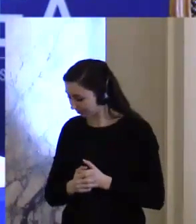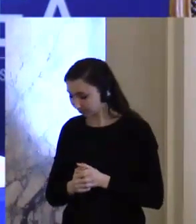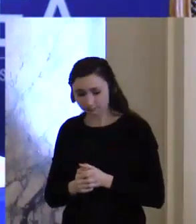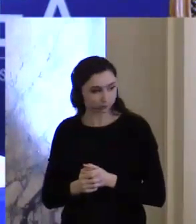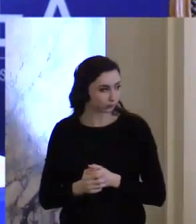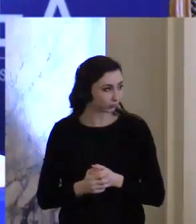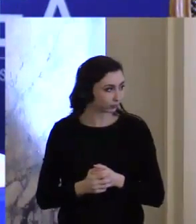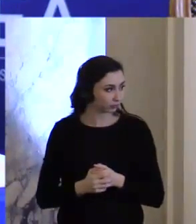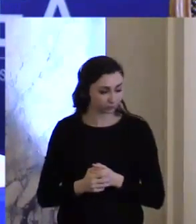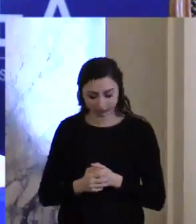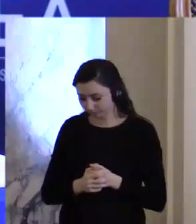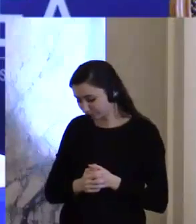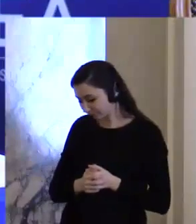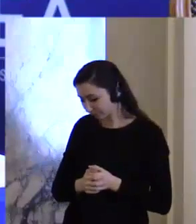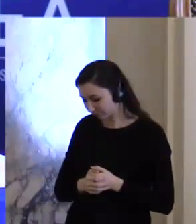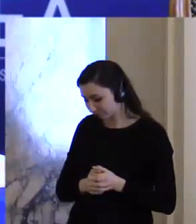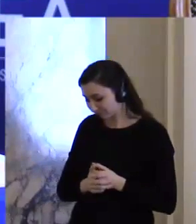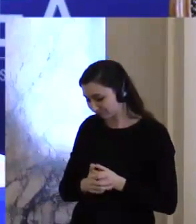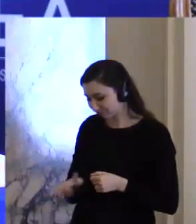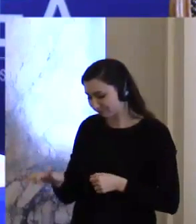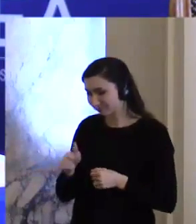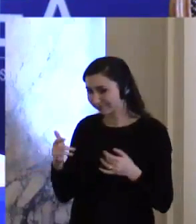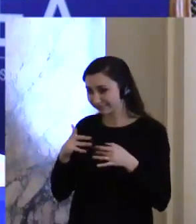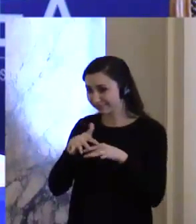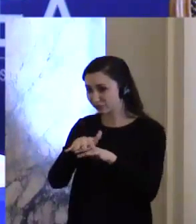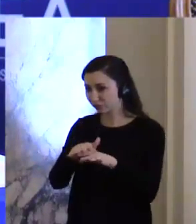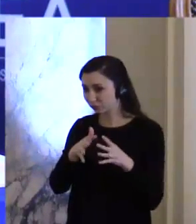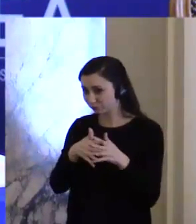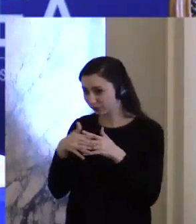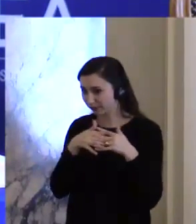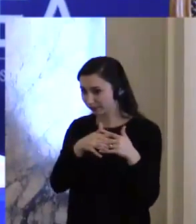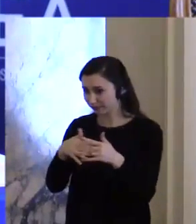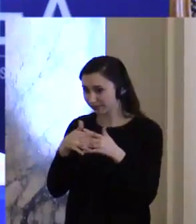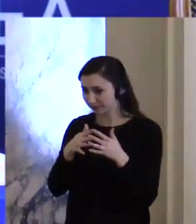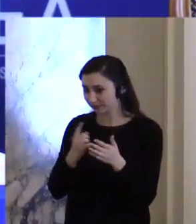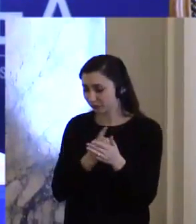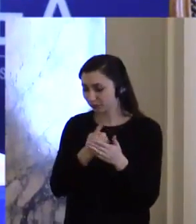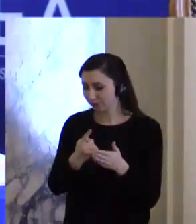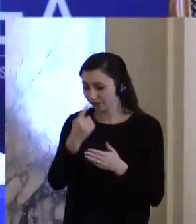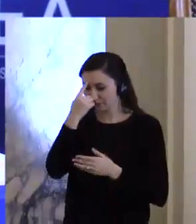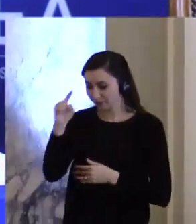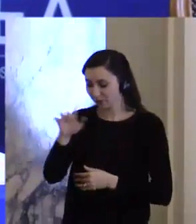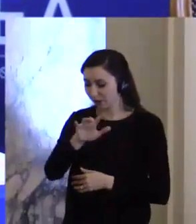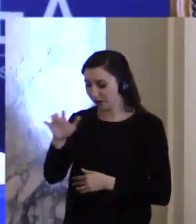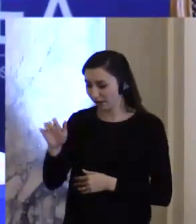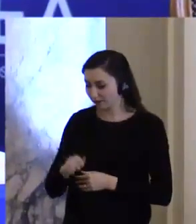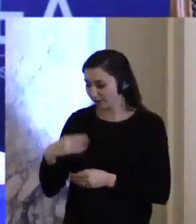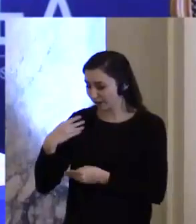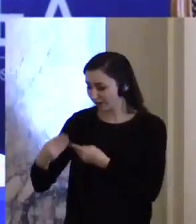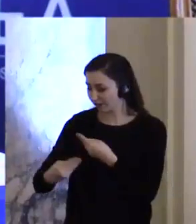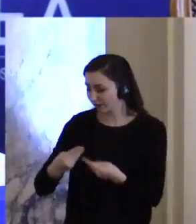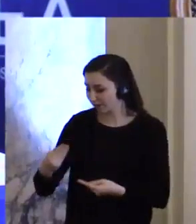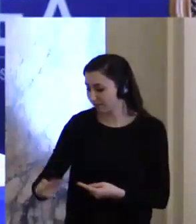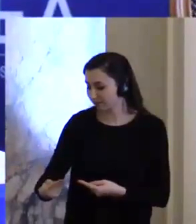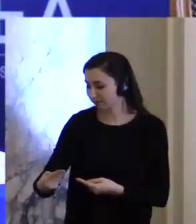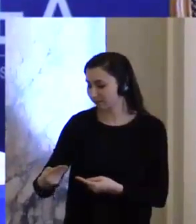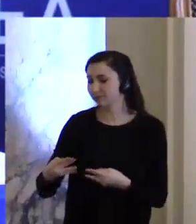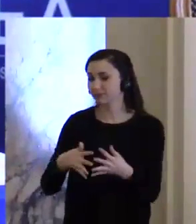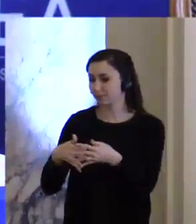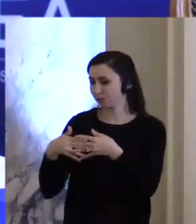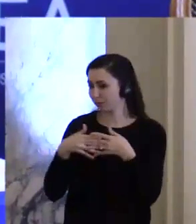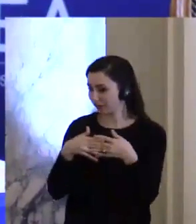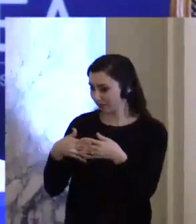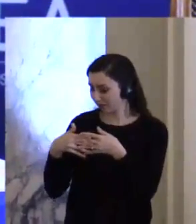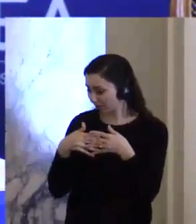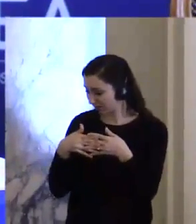la Semana Interamericana de las y los afrodescendientes en las Américas, esta plataforma política proporciona